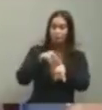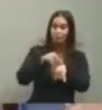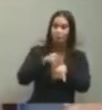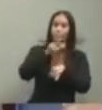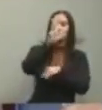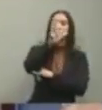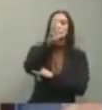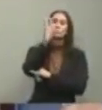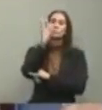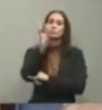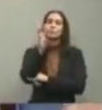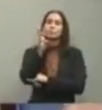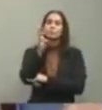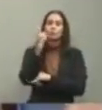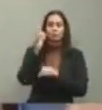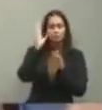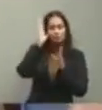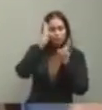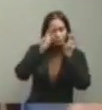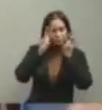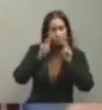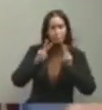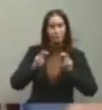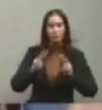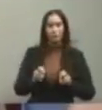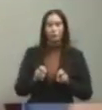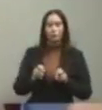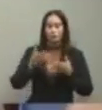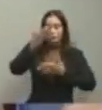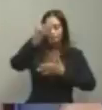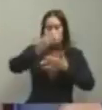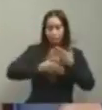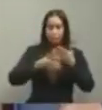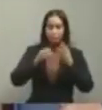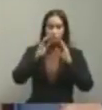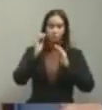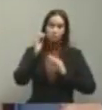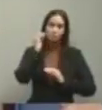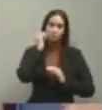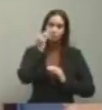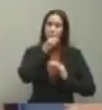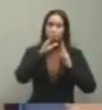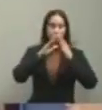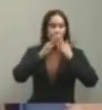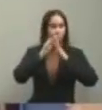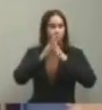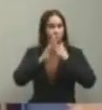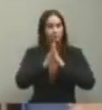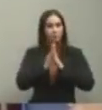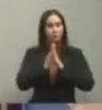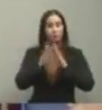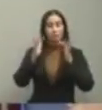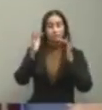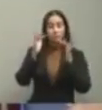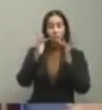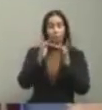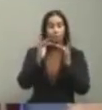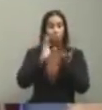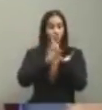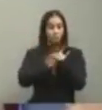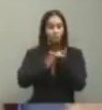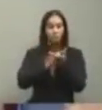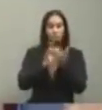36 que lo que estamos dándole seguimiento personas que están en sus hogares que están los epidemiólogos en contactos con ellos